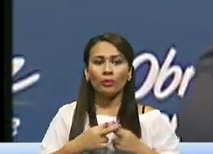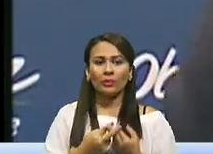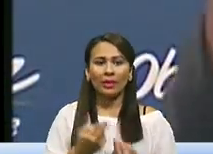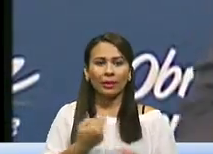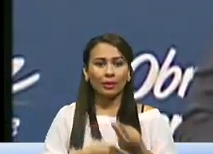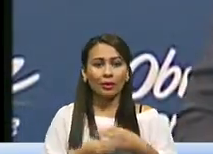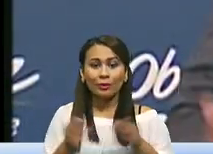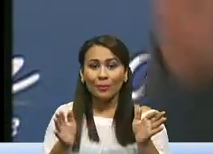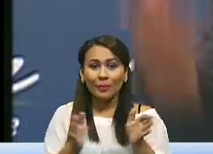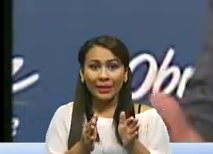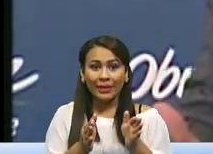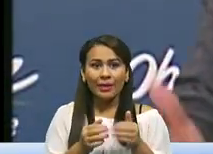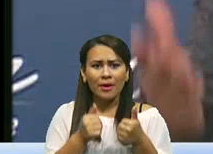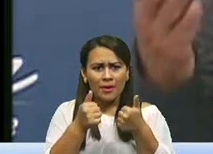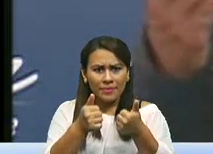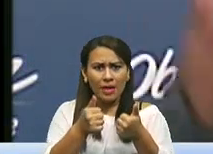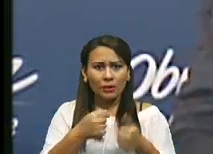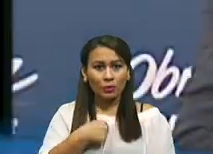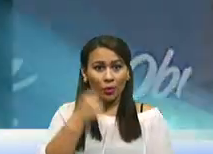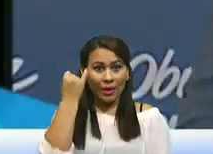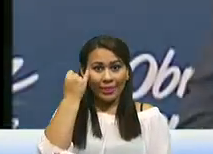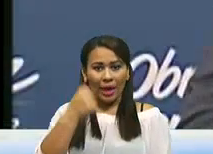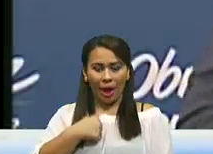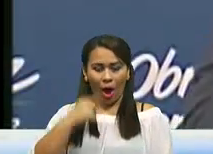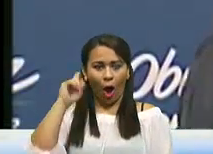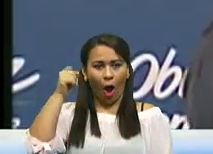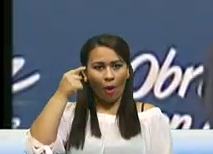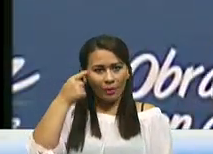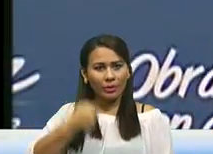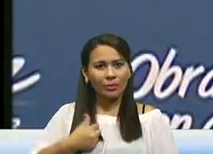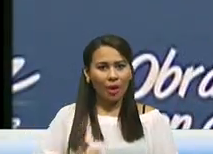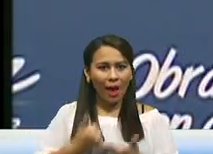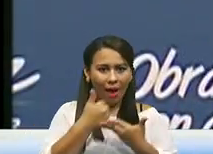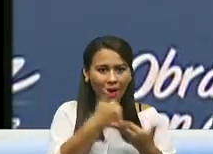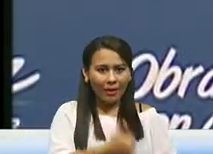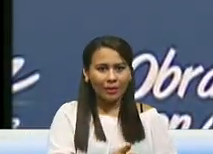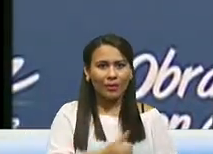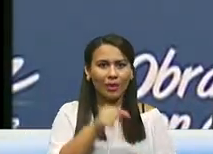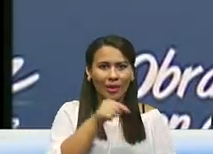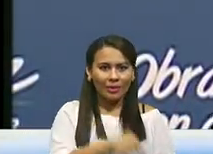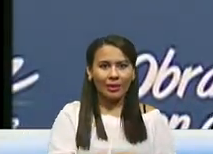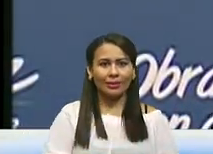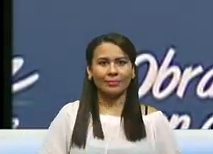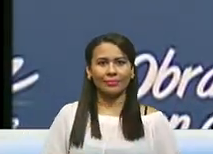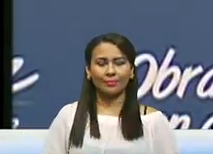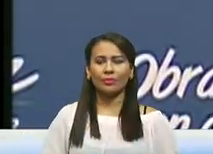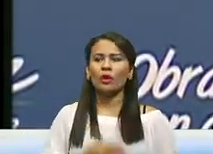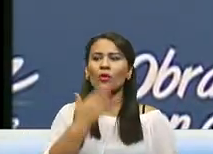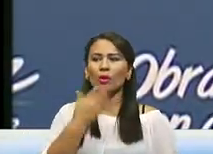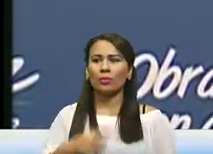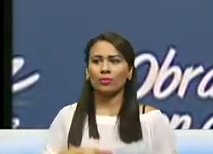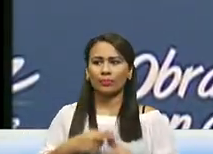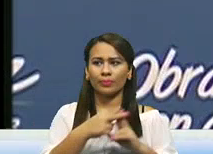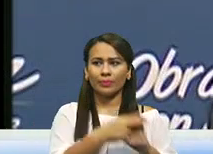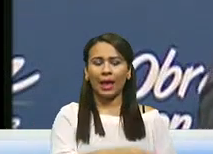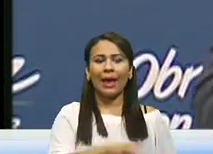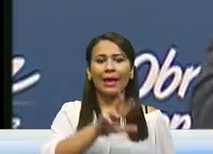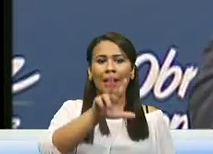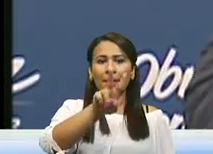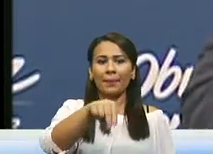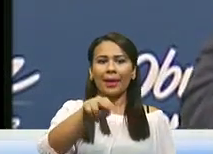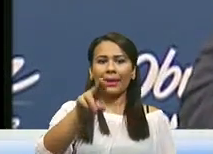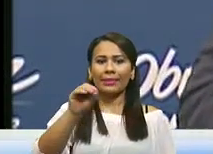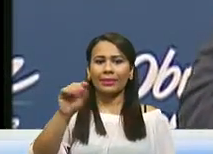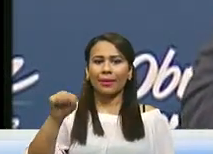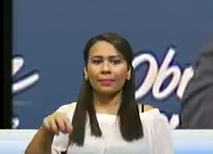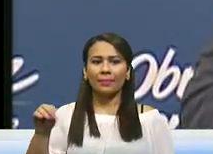negocio? Pues bien, tu gobierno te va a ayudar. El gobierno te va a ayudar dándote créditos, 20.000 créditos